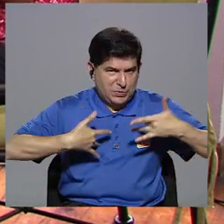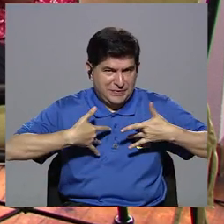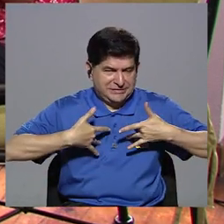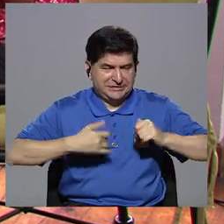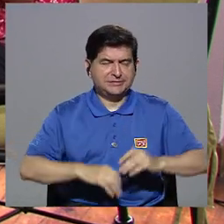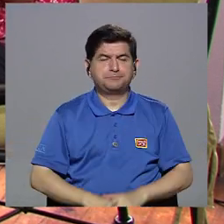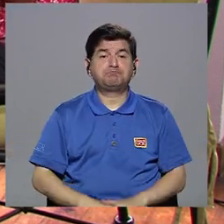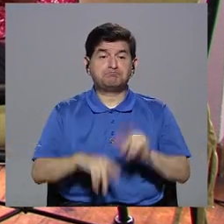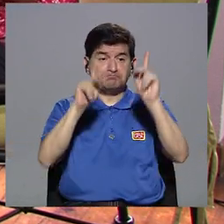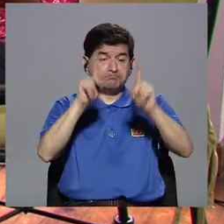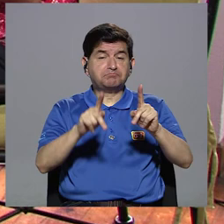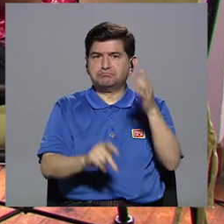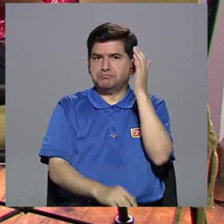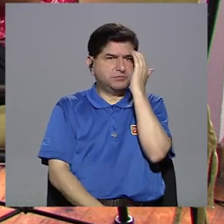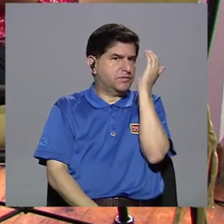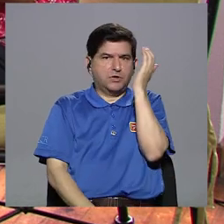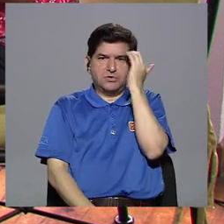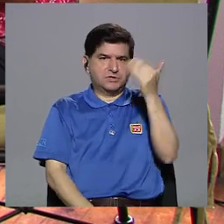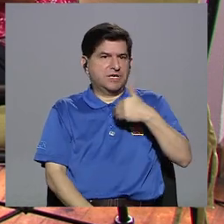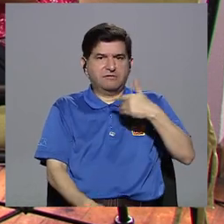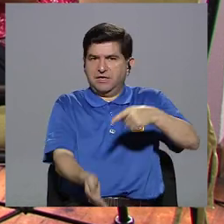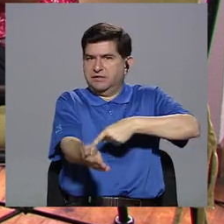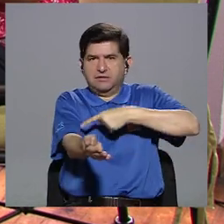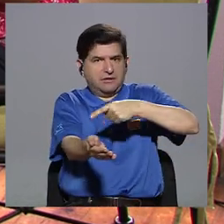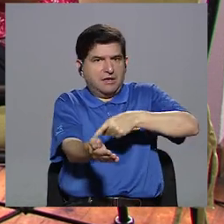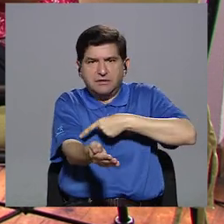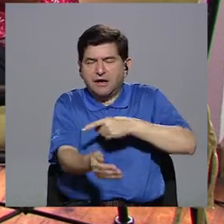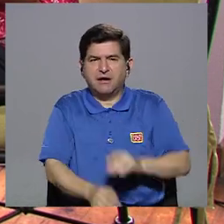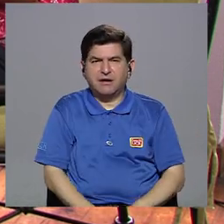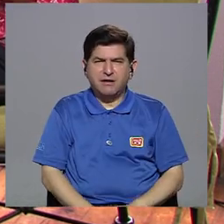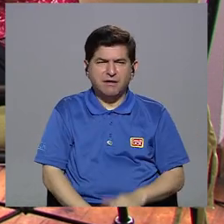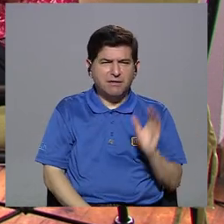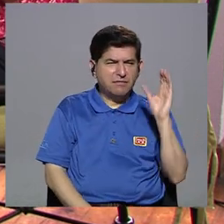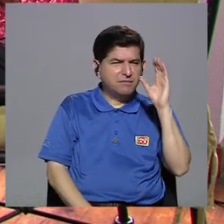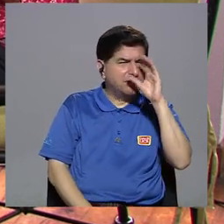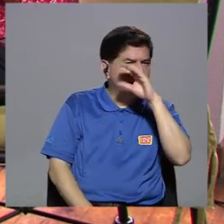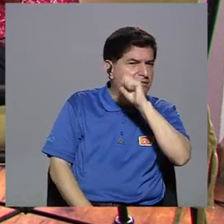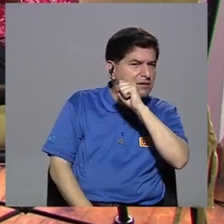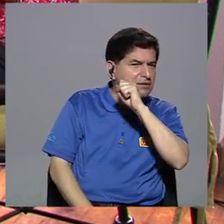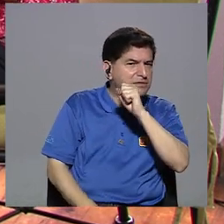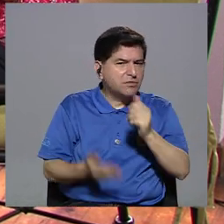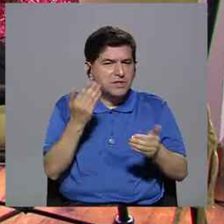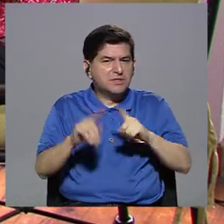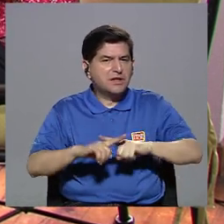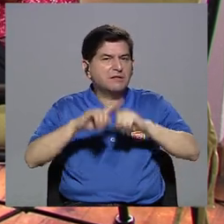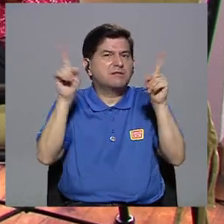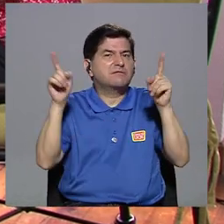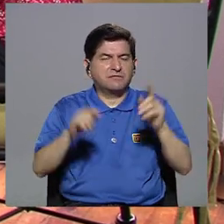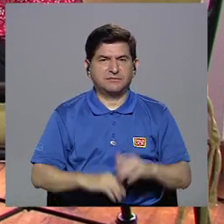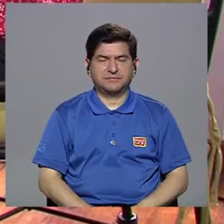verdad digamos si la persona no sabe todo es que tiene diabetes que puede observar